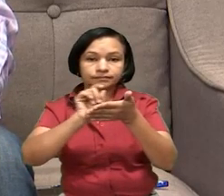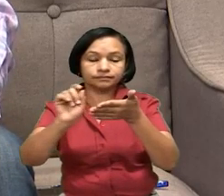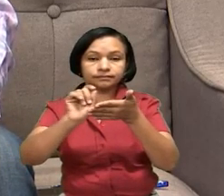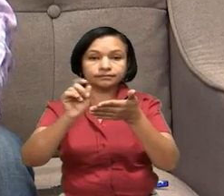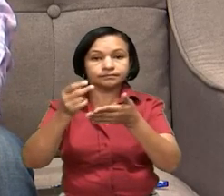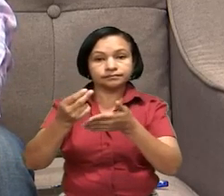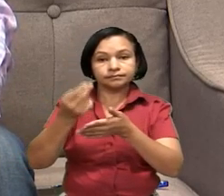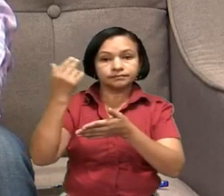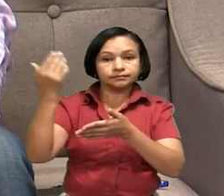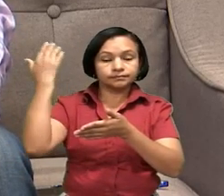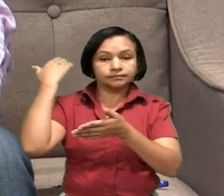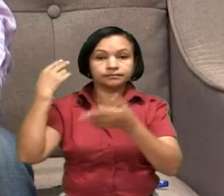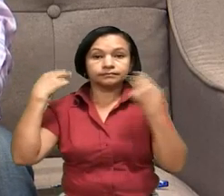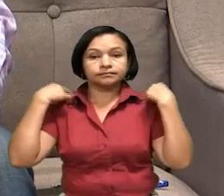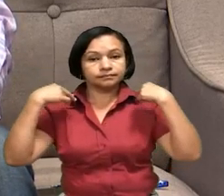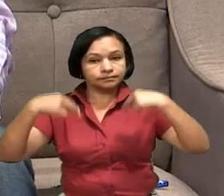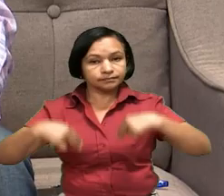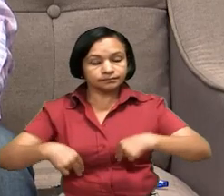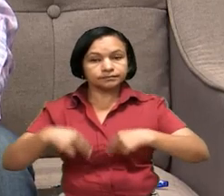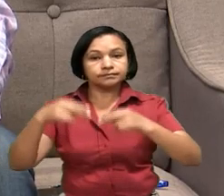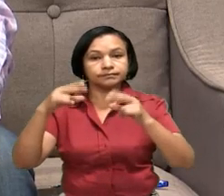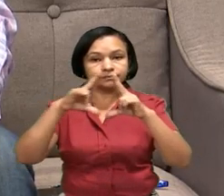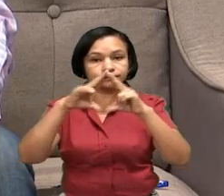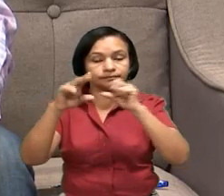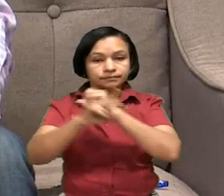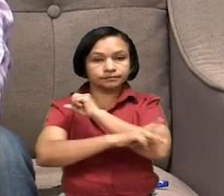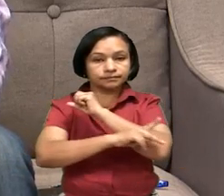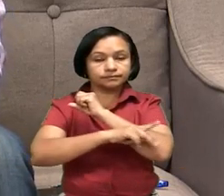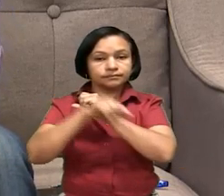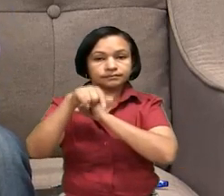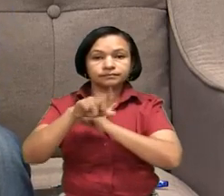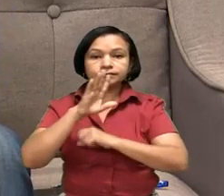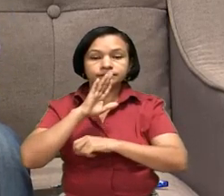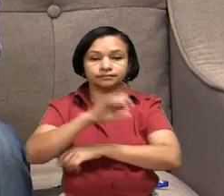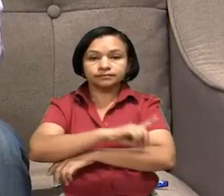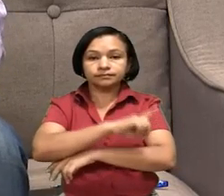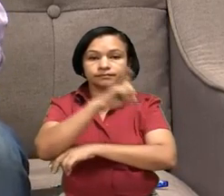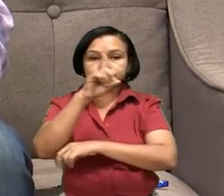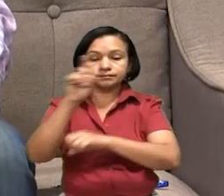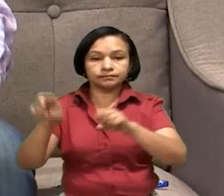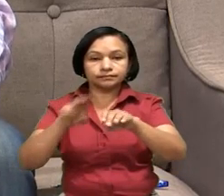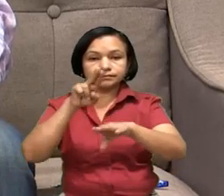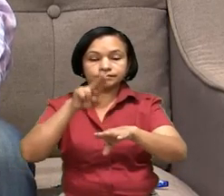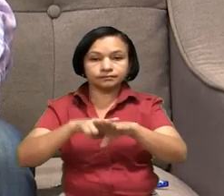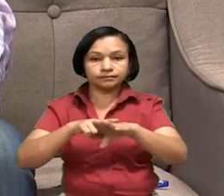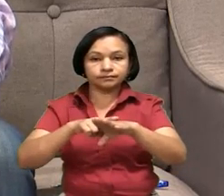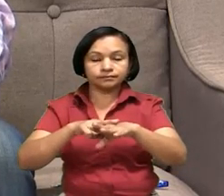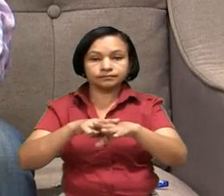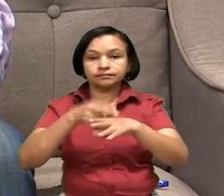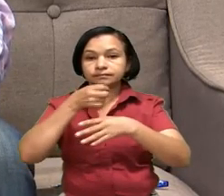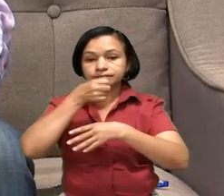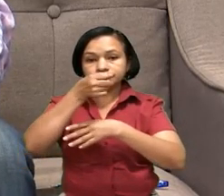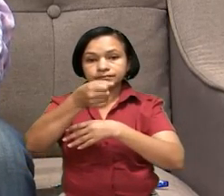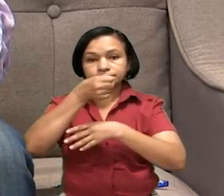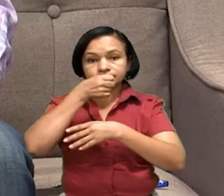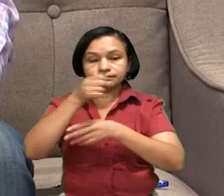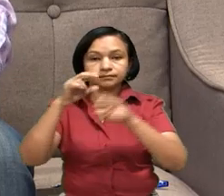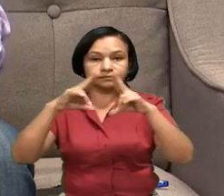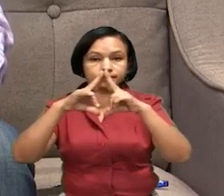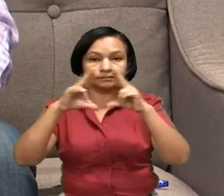de la humanidad y también de nuestro país hoy estaremos conversando sobre el día nacional del periodista nicaragüense pero también el del